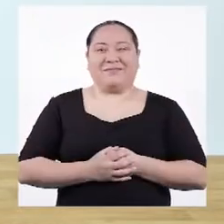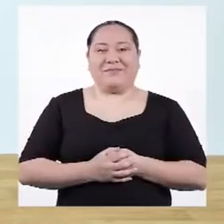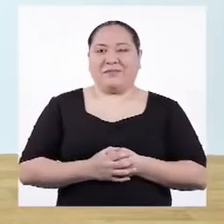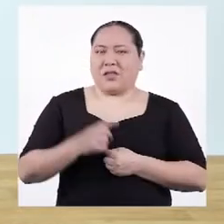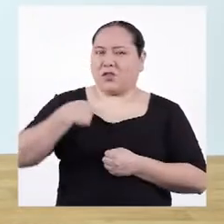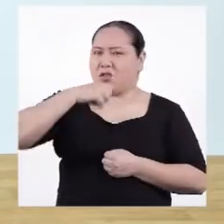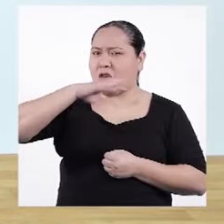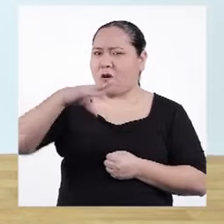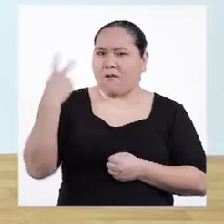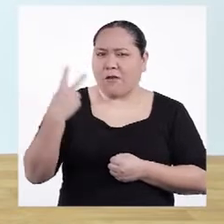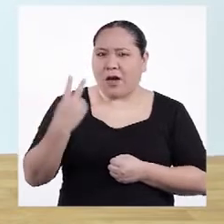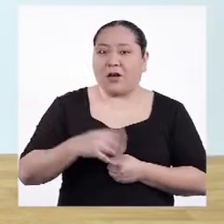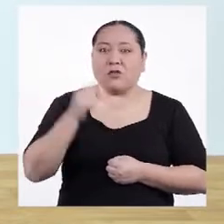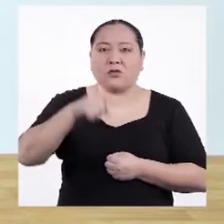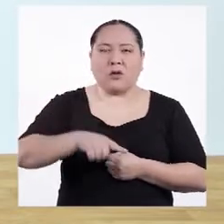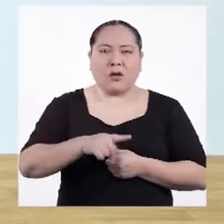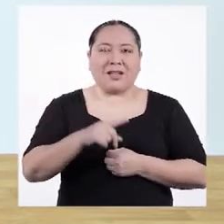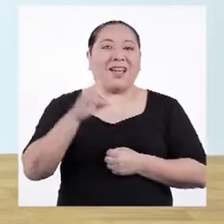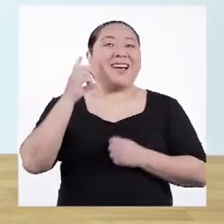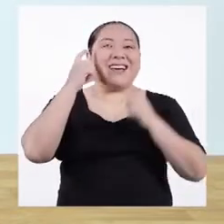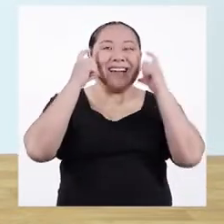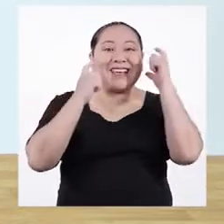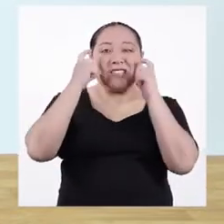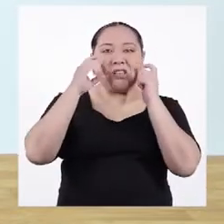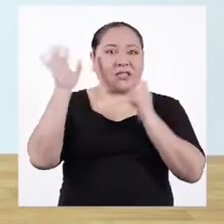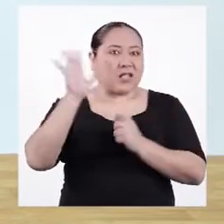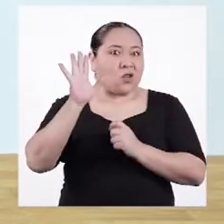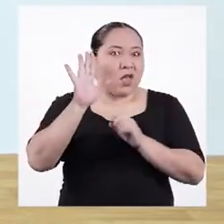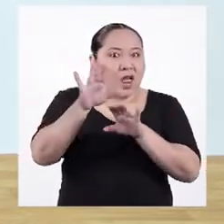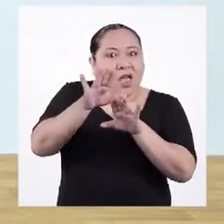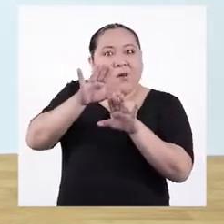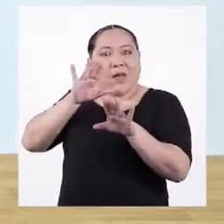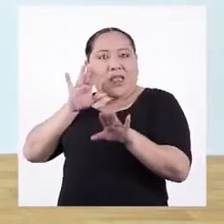Si digo verde, hago el gesto de saludar y retrocedo.